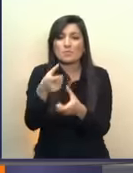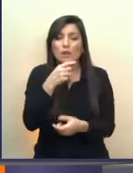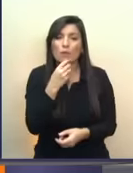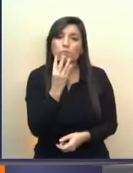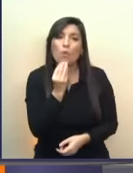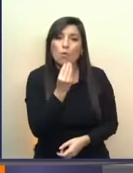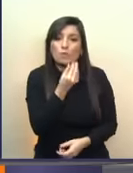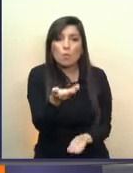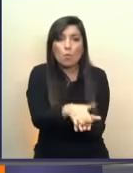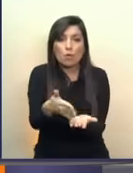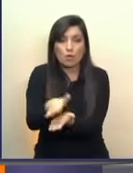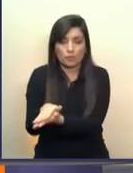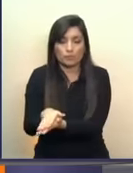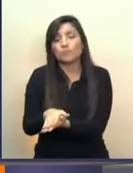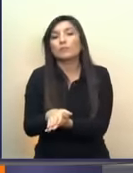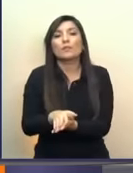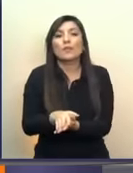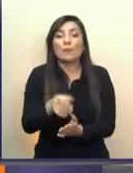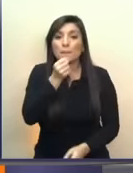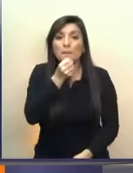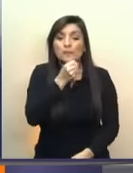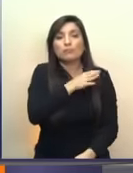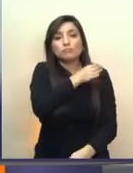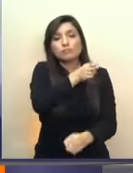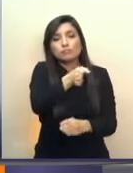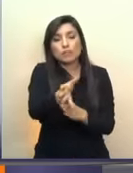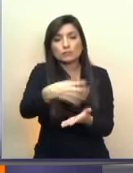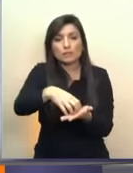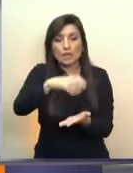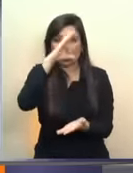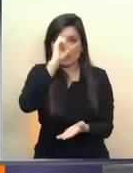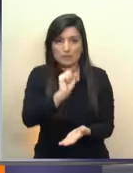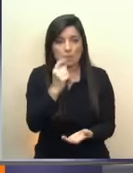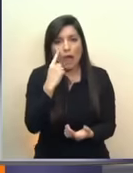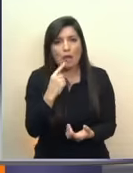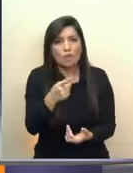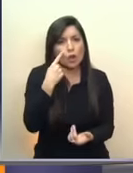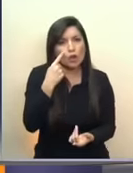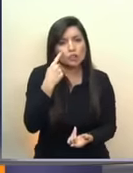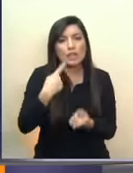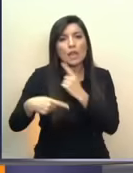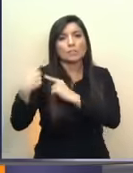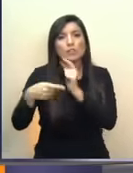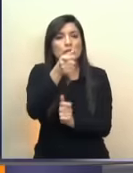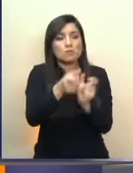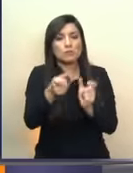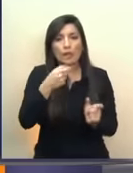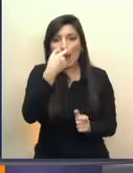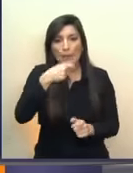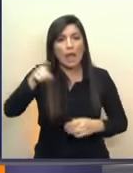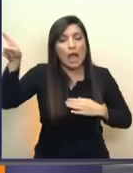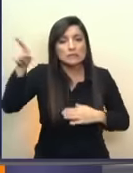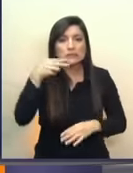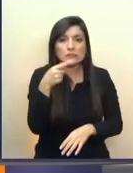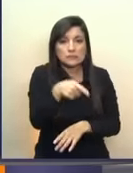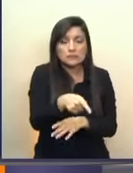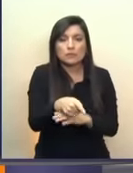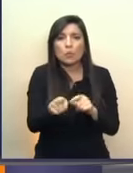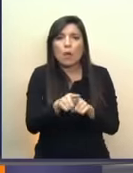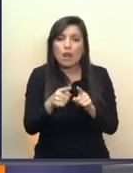Roberto Cox viajó a Bariloche para conocer la historia de los nazis que ahí vivieron y mostrarnos los vestigios que